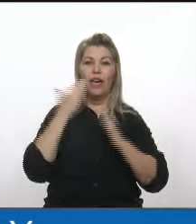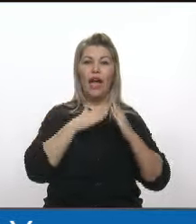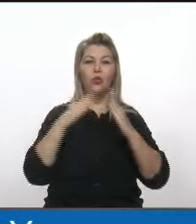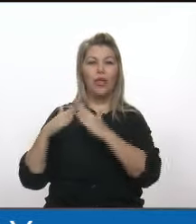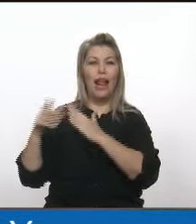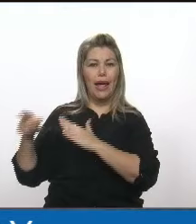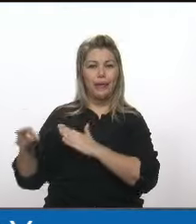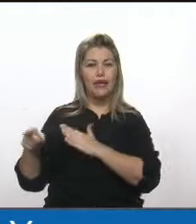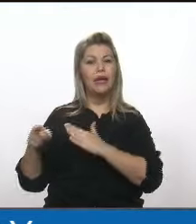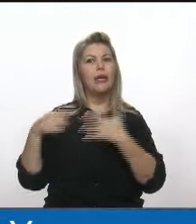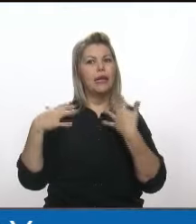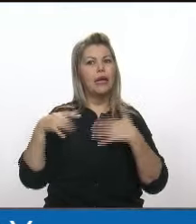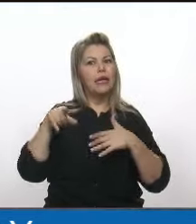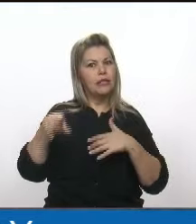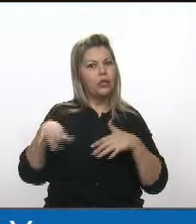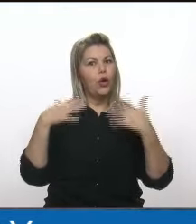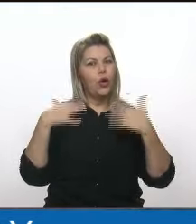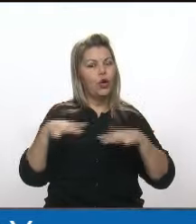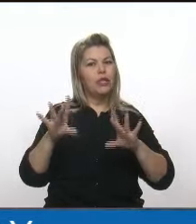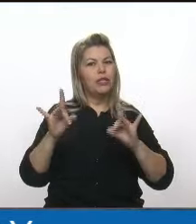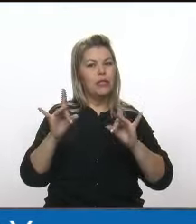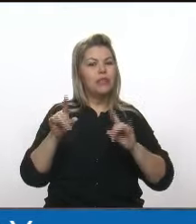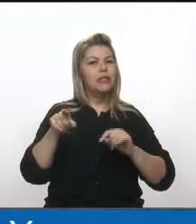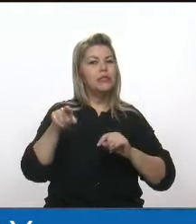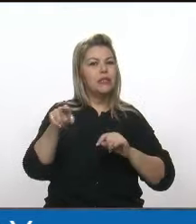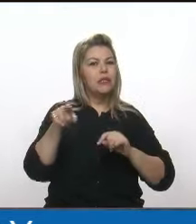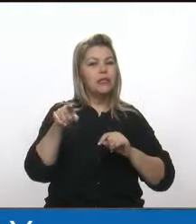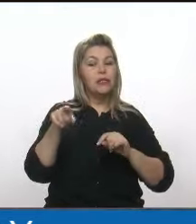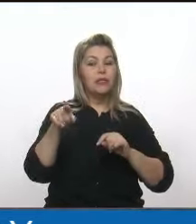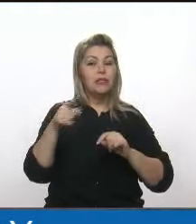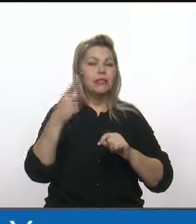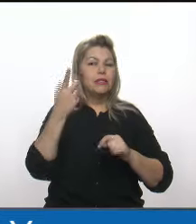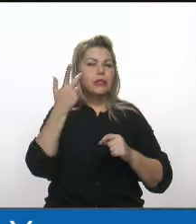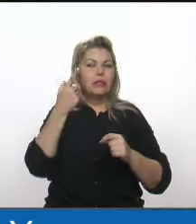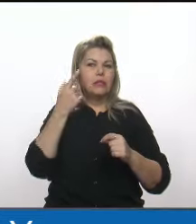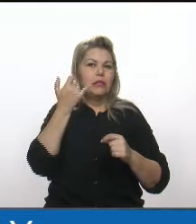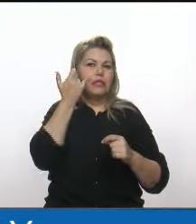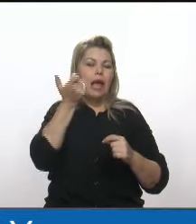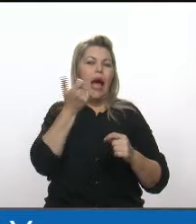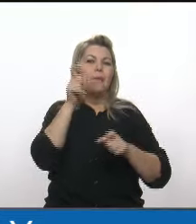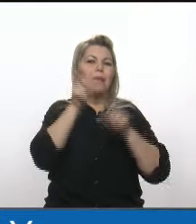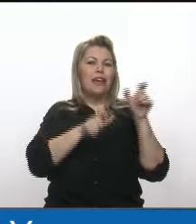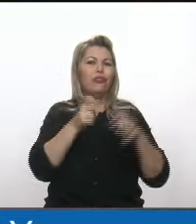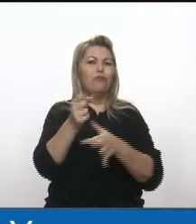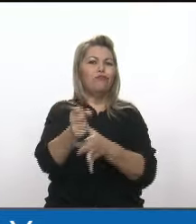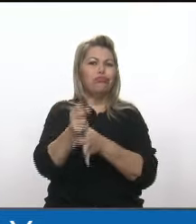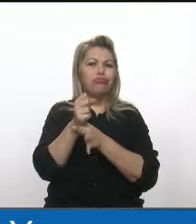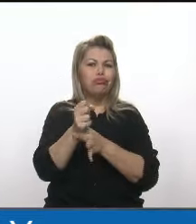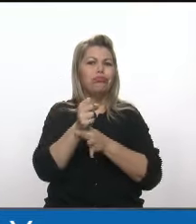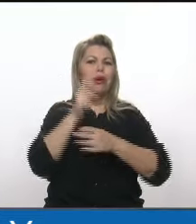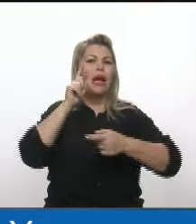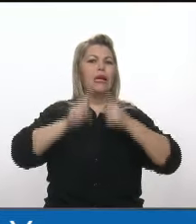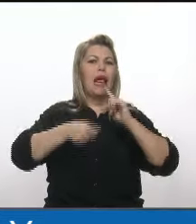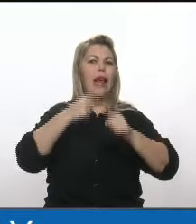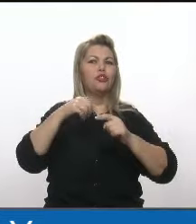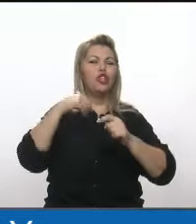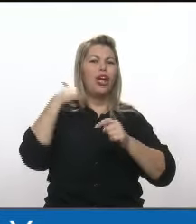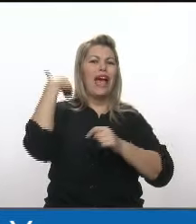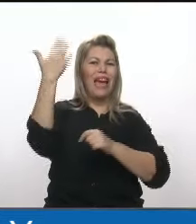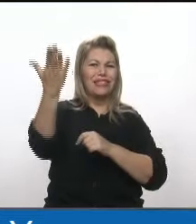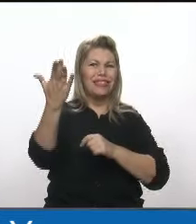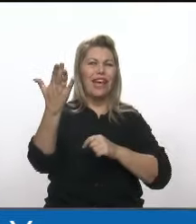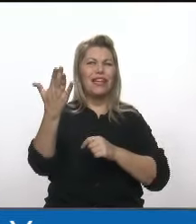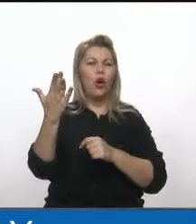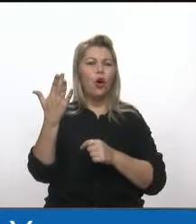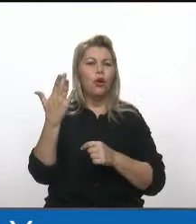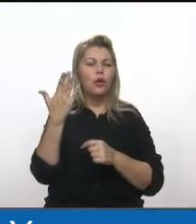algo que está reconocido por expertos en relaciones exteriores de todos los sectores políticos y de